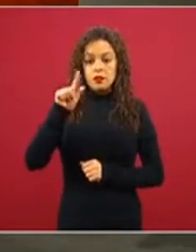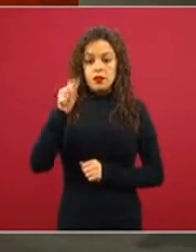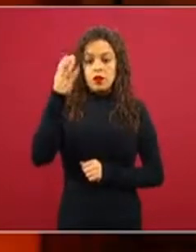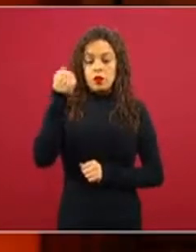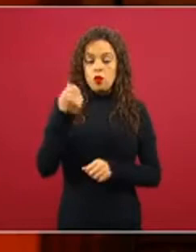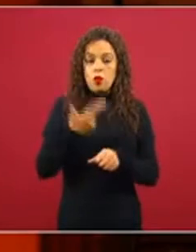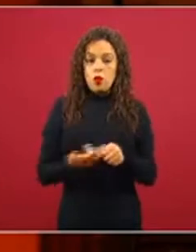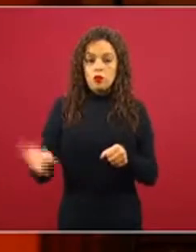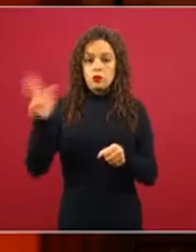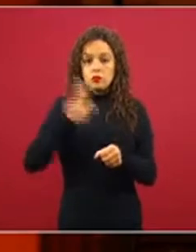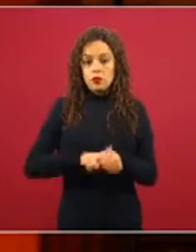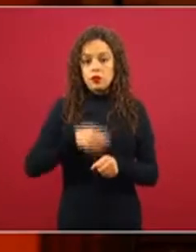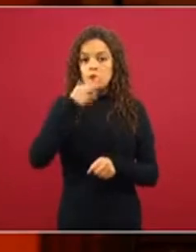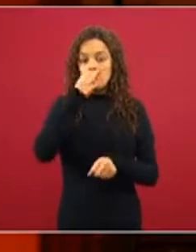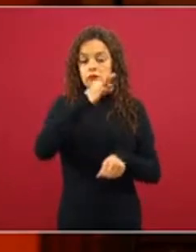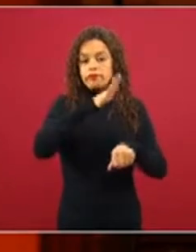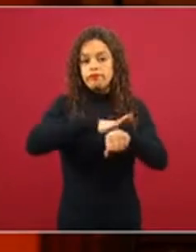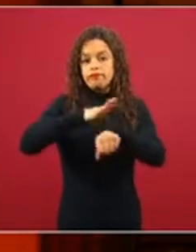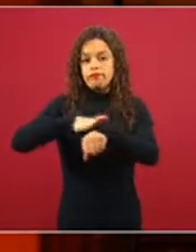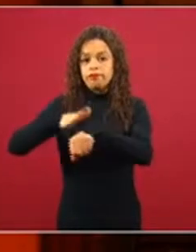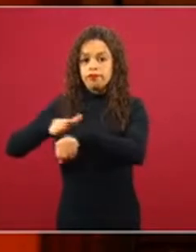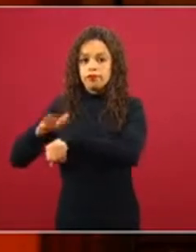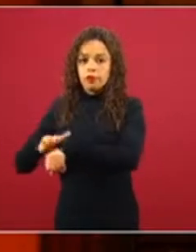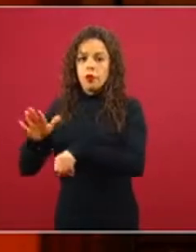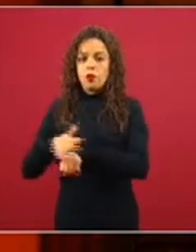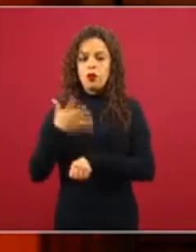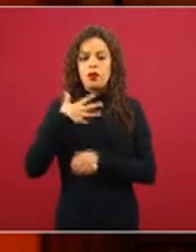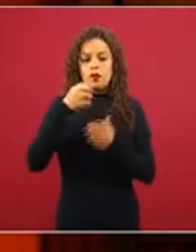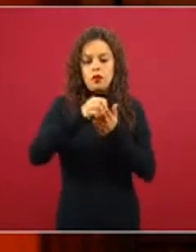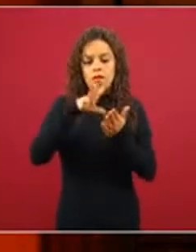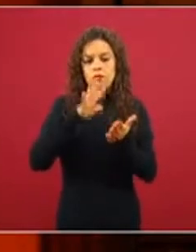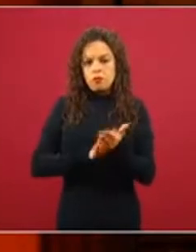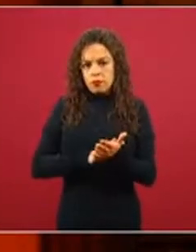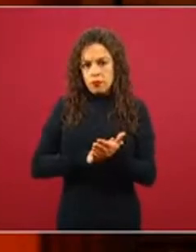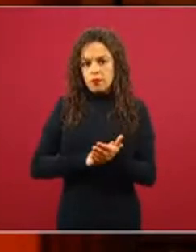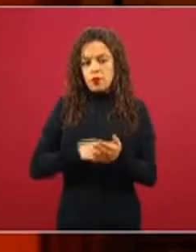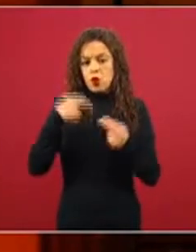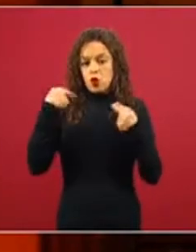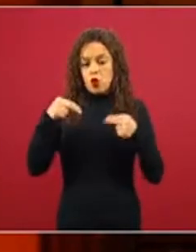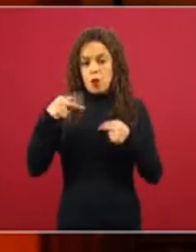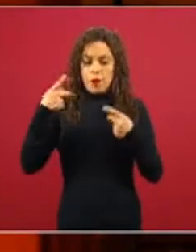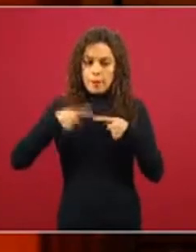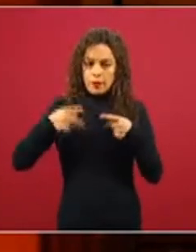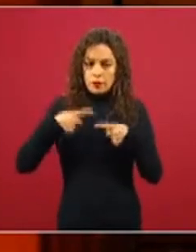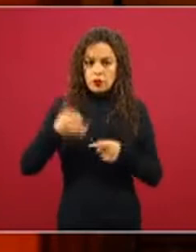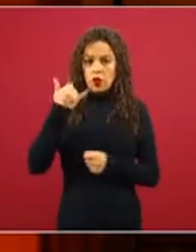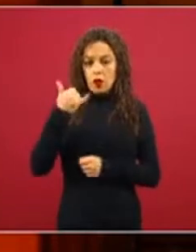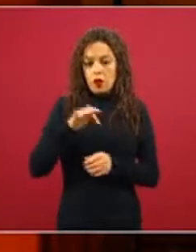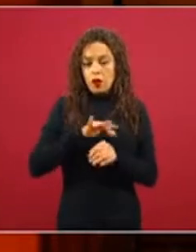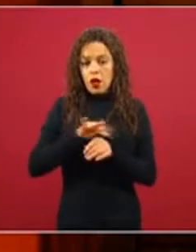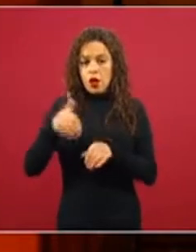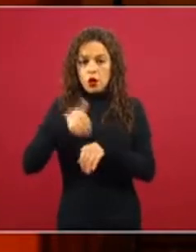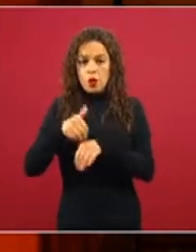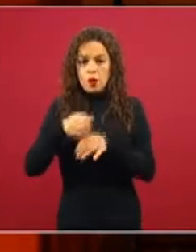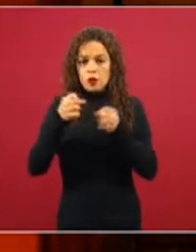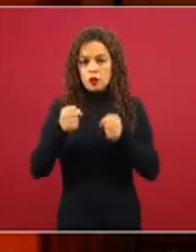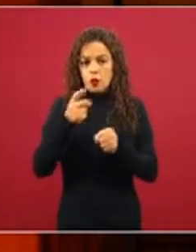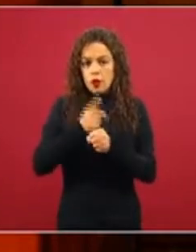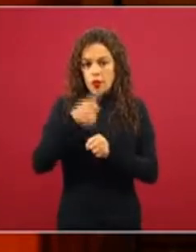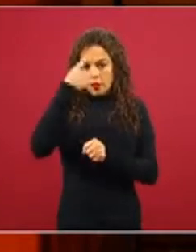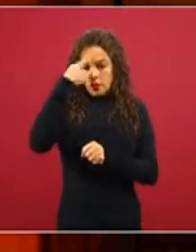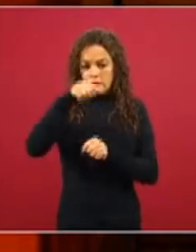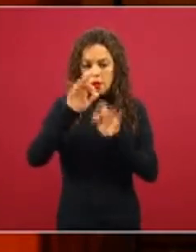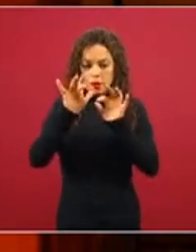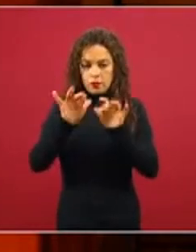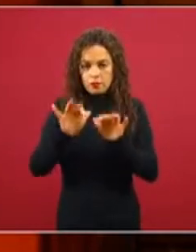pueden notificar, ya que cuentan con nombre de usuario y password para hacerlo, recordando que esta red se nutre de la notificación